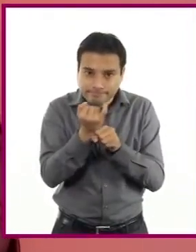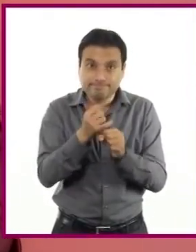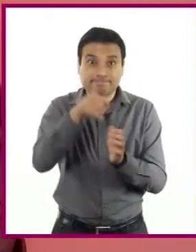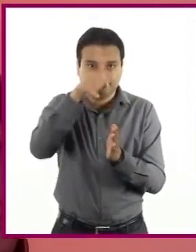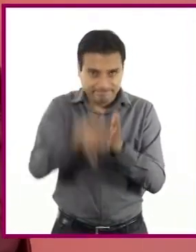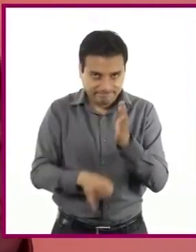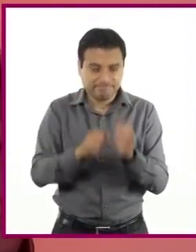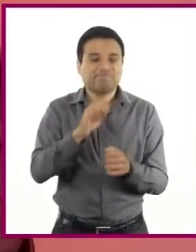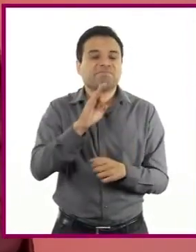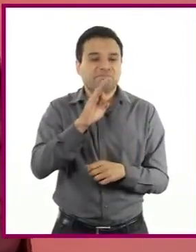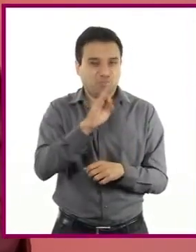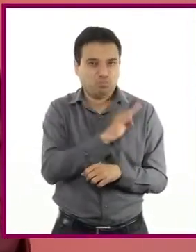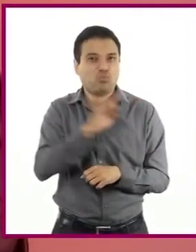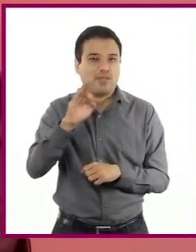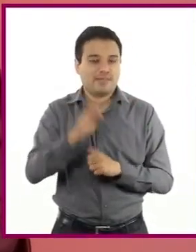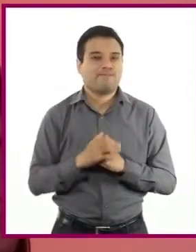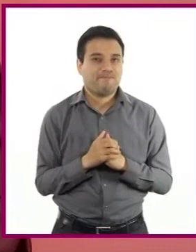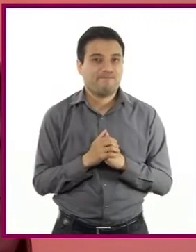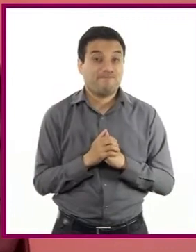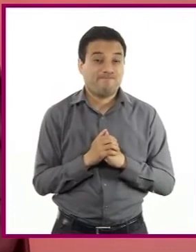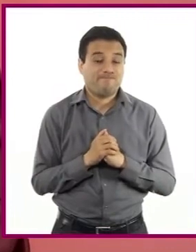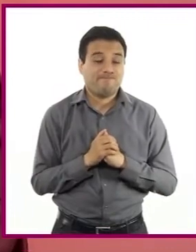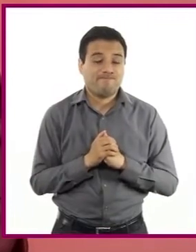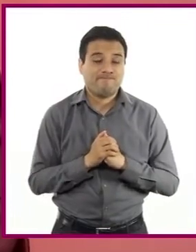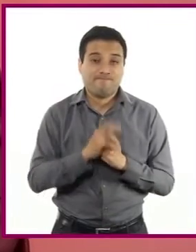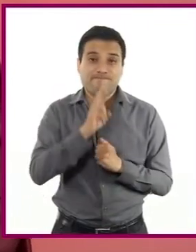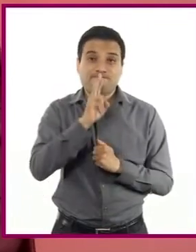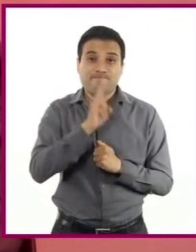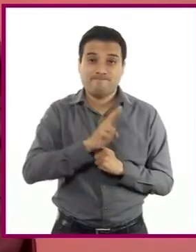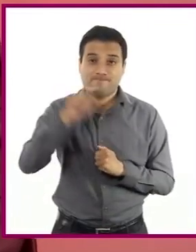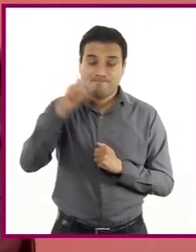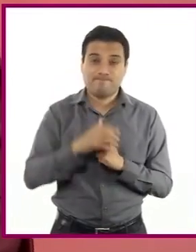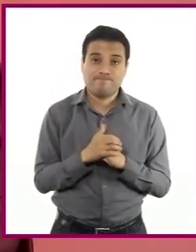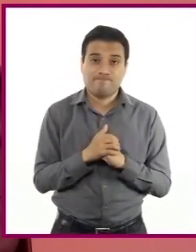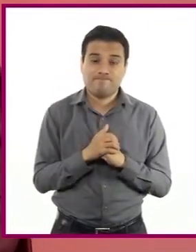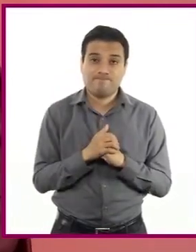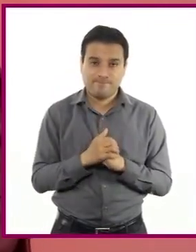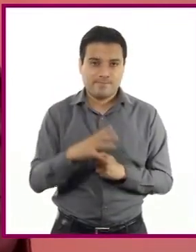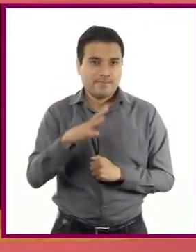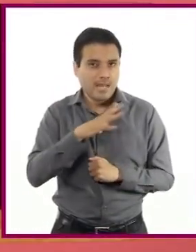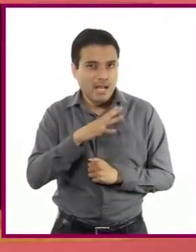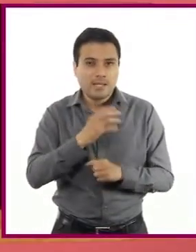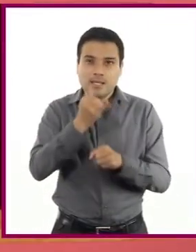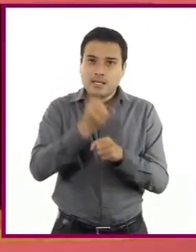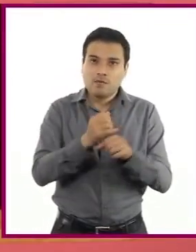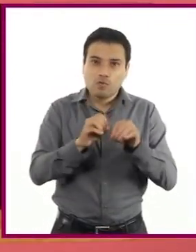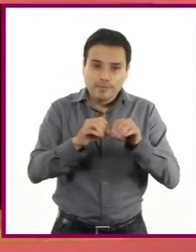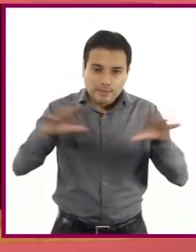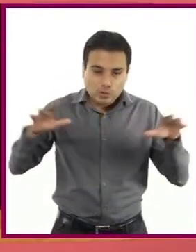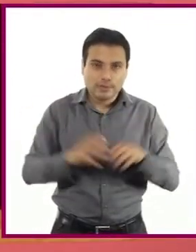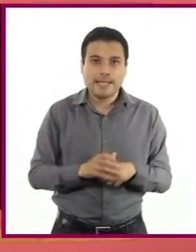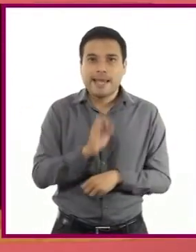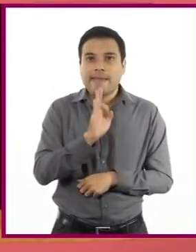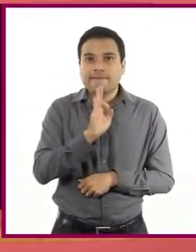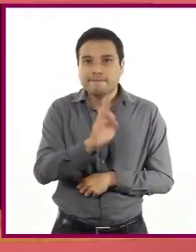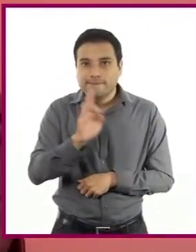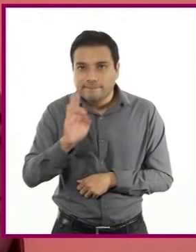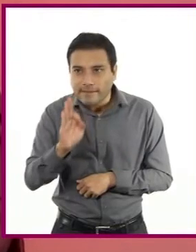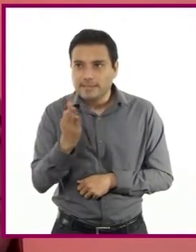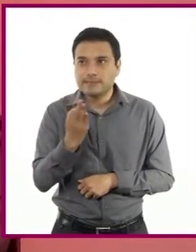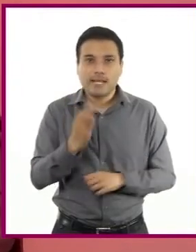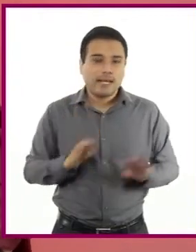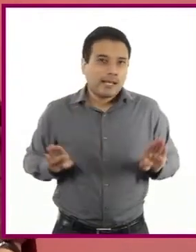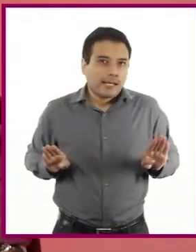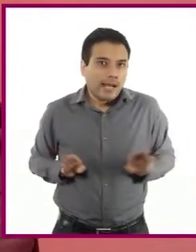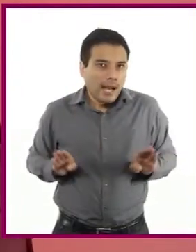porque se centran en temas concretos y contienen datos, definiciones, descripciones y